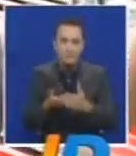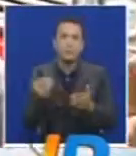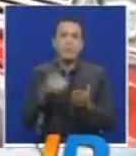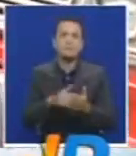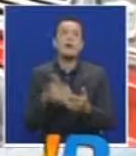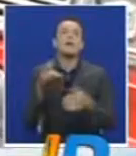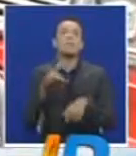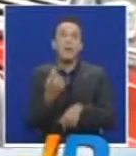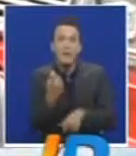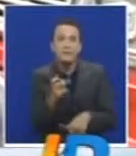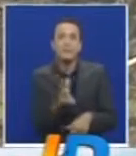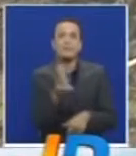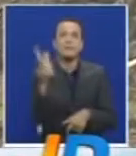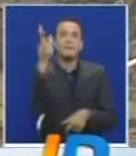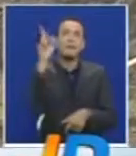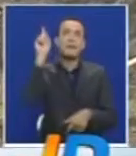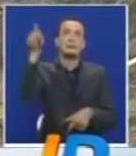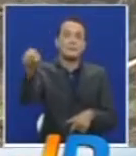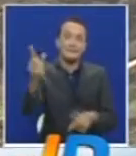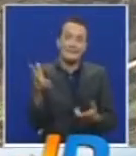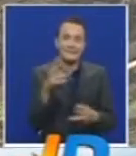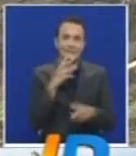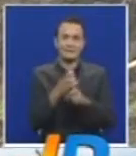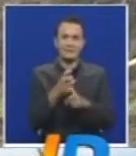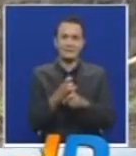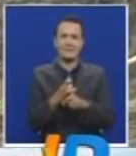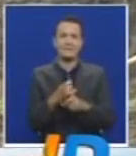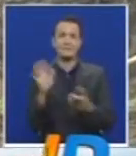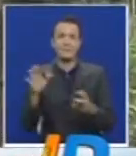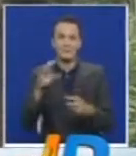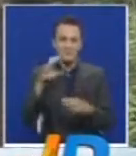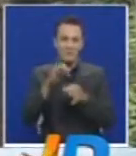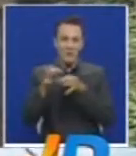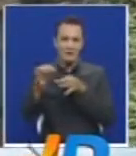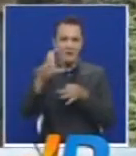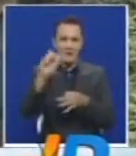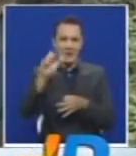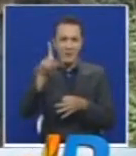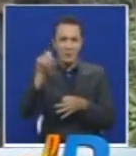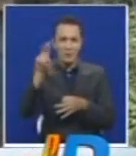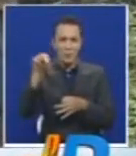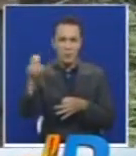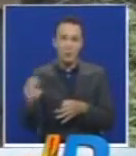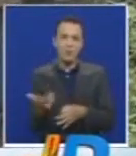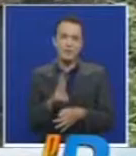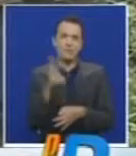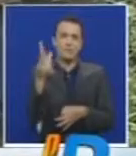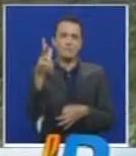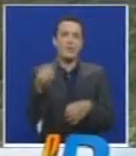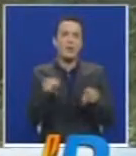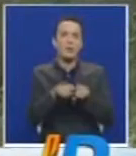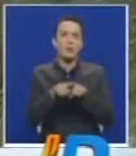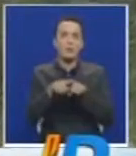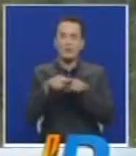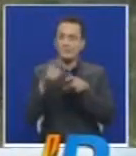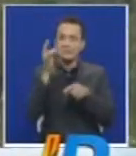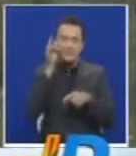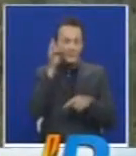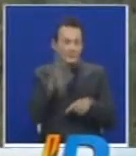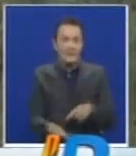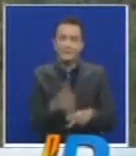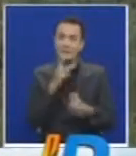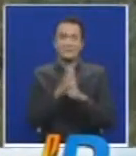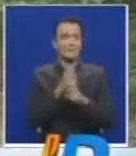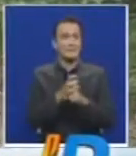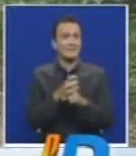nuevamente otra curva ya para volver a salir. Trasladarse al casco urbano de Caldono se convirtió en una pesadilla para los habitantes de este municipio, que en